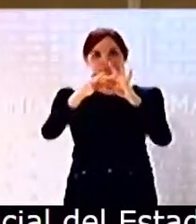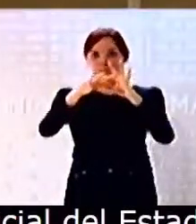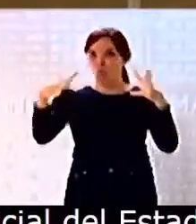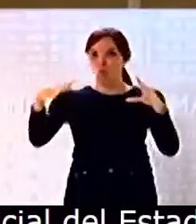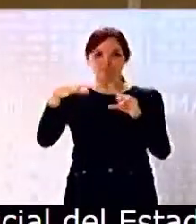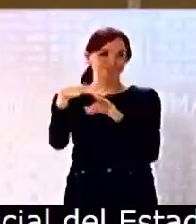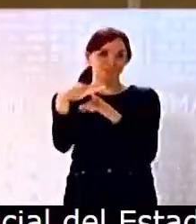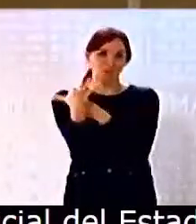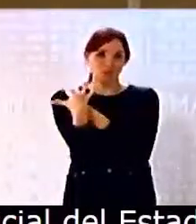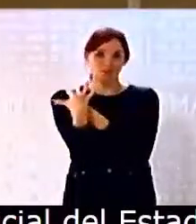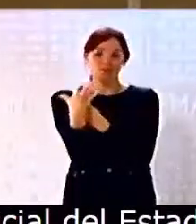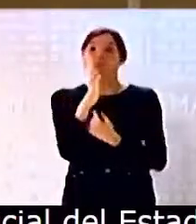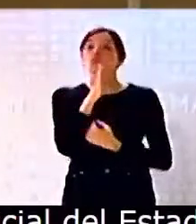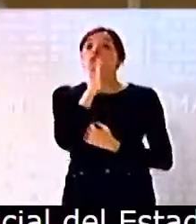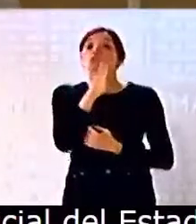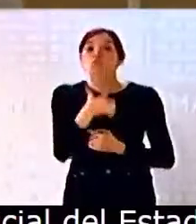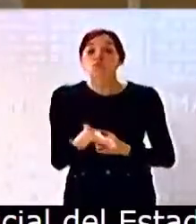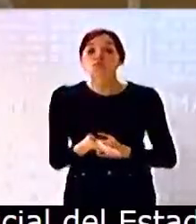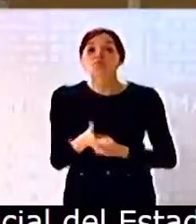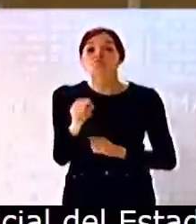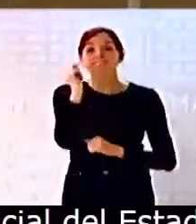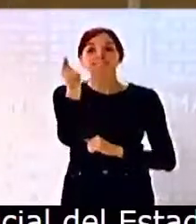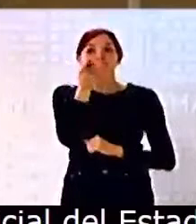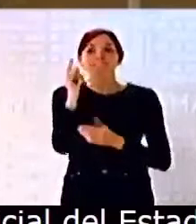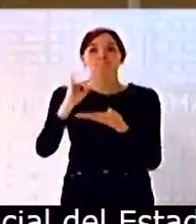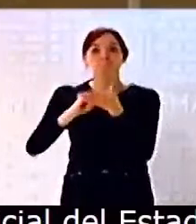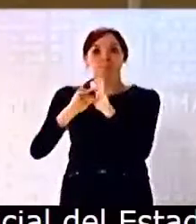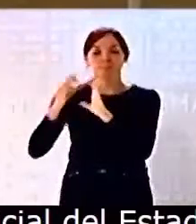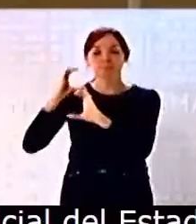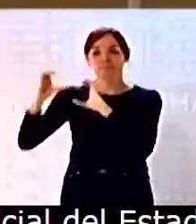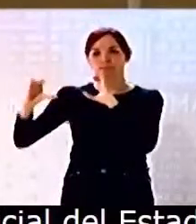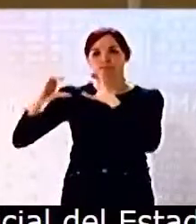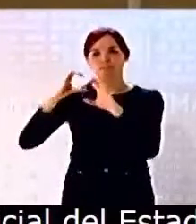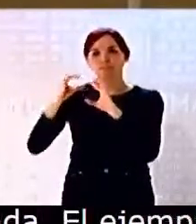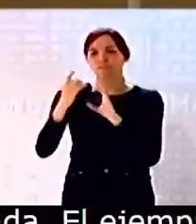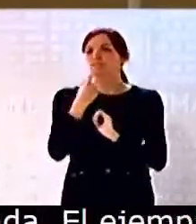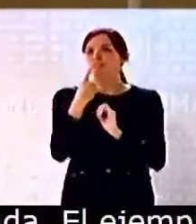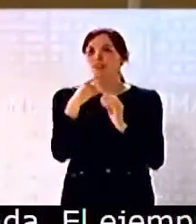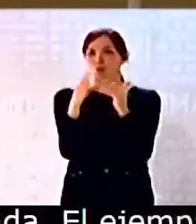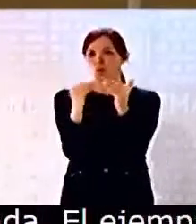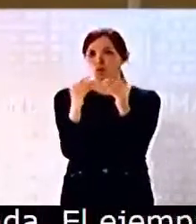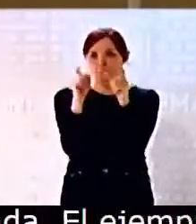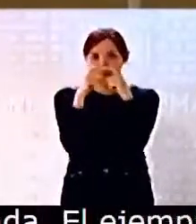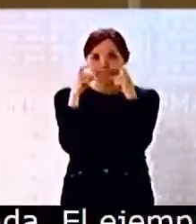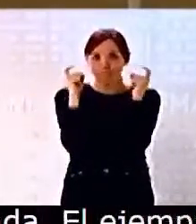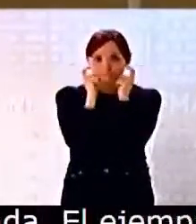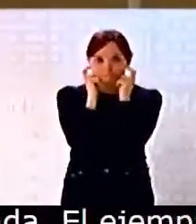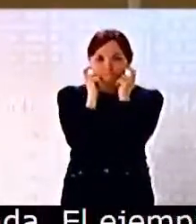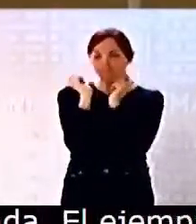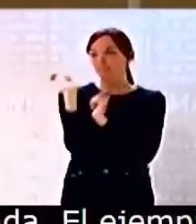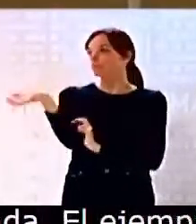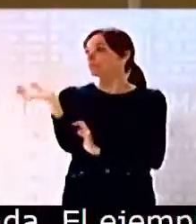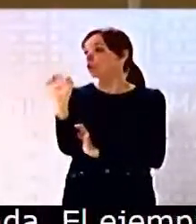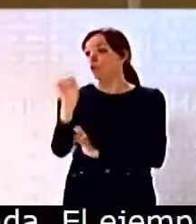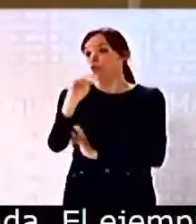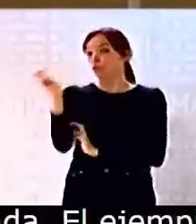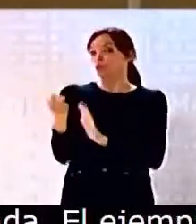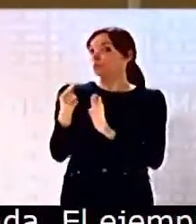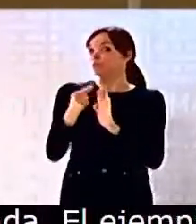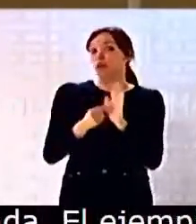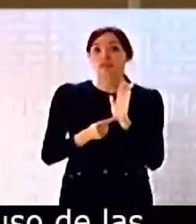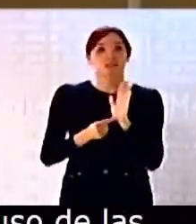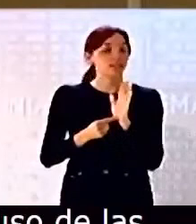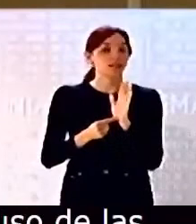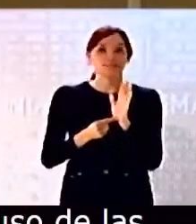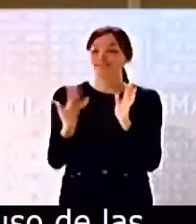tienen en lo que se han hecho eco los medios con respecto al uso de las mascarillas o con respecto a otras medidas